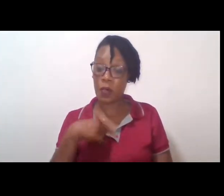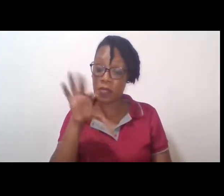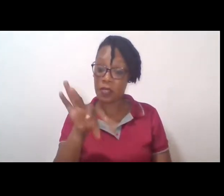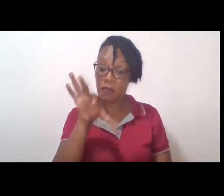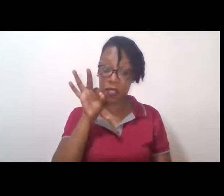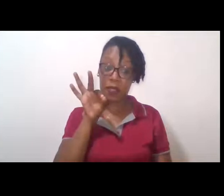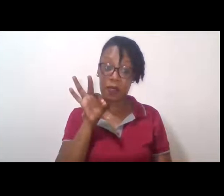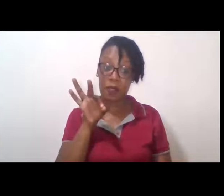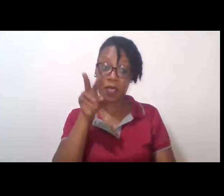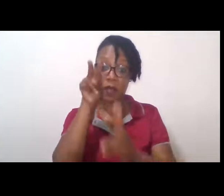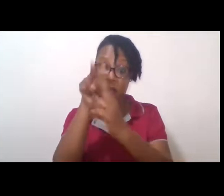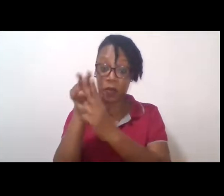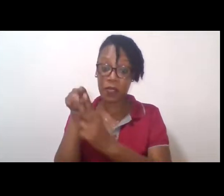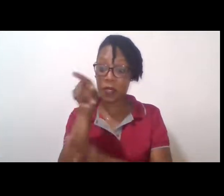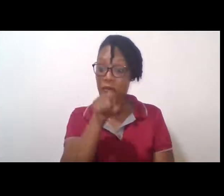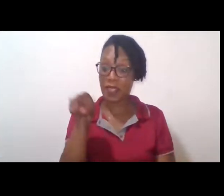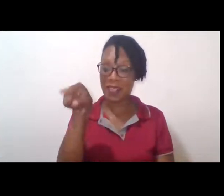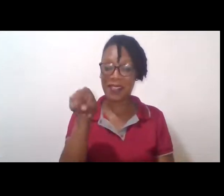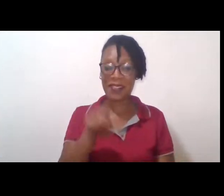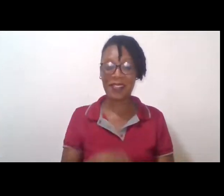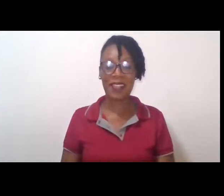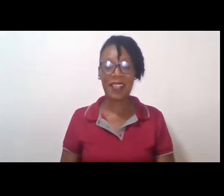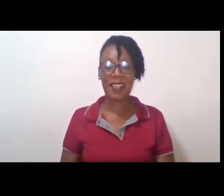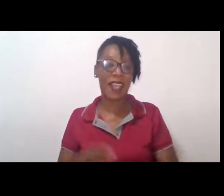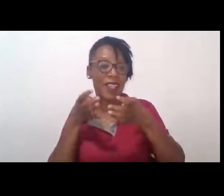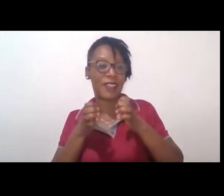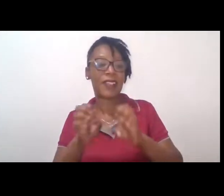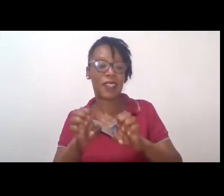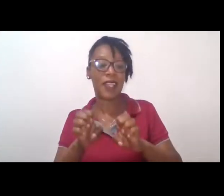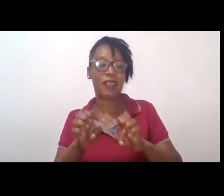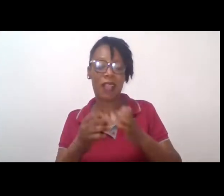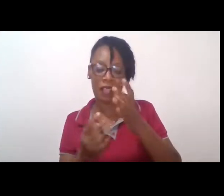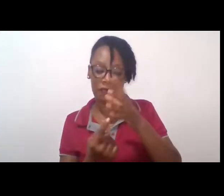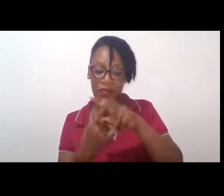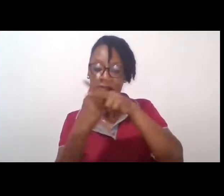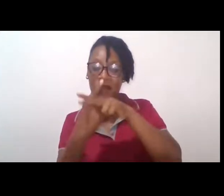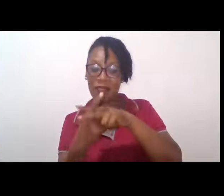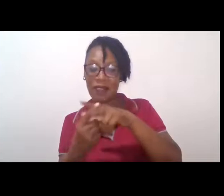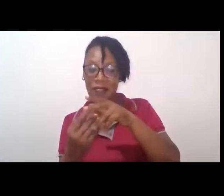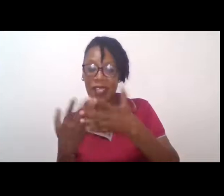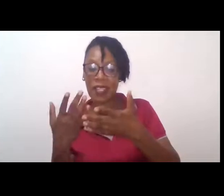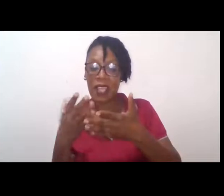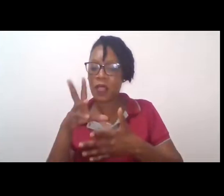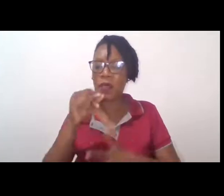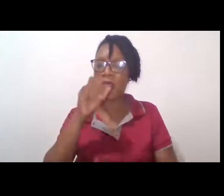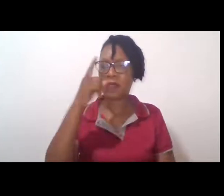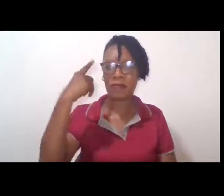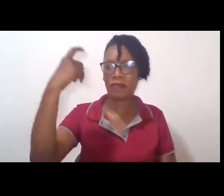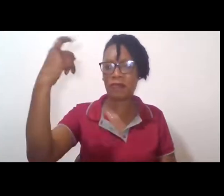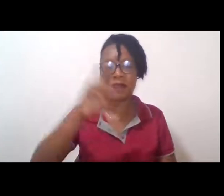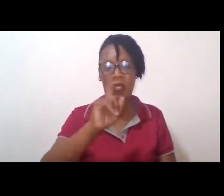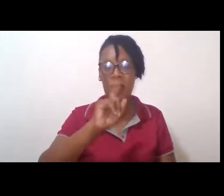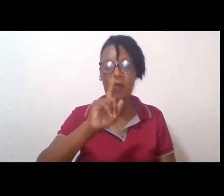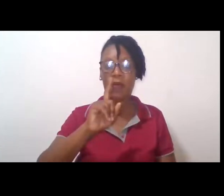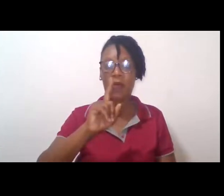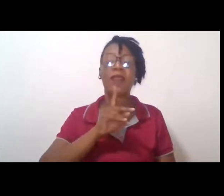vayamos conociéndolos a ellos. Y las estrategias, créeme, que van a ir surgiendo. Y no es algo fantasioso, es algo real. Es que tenemos que conocer